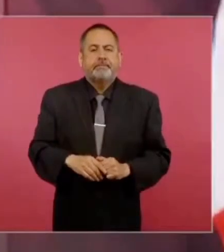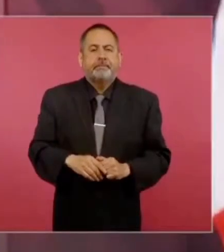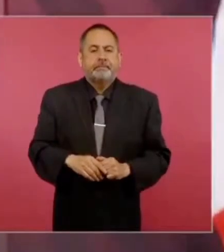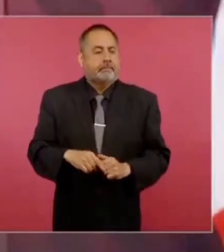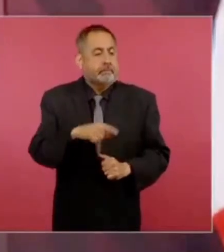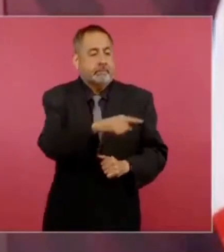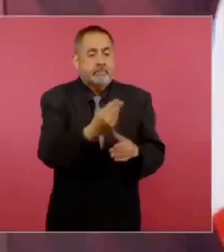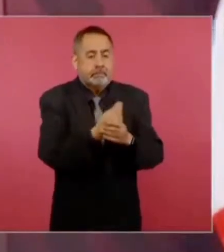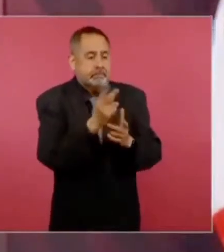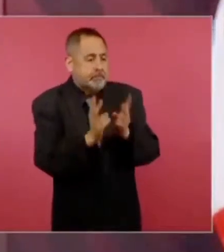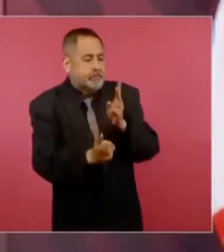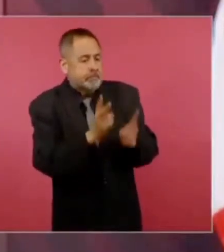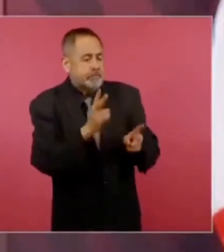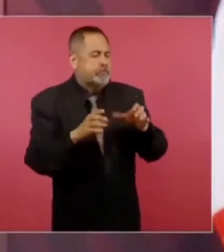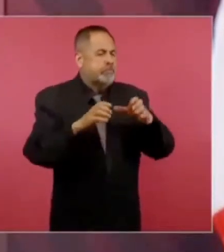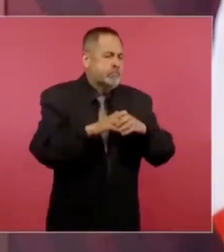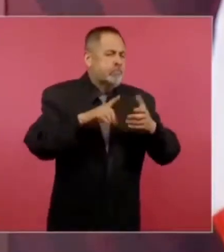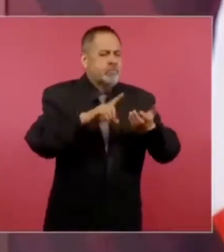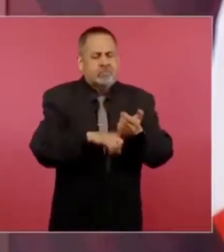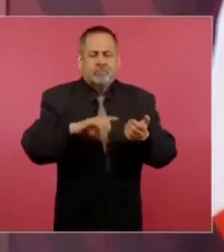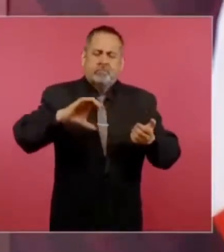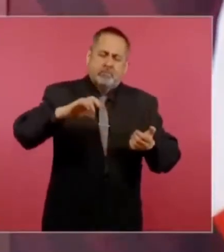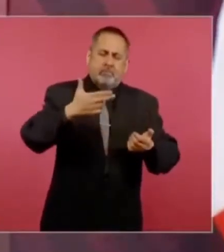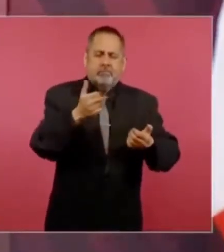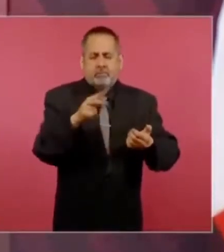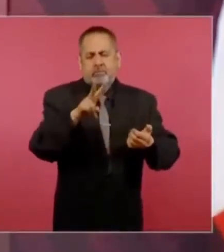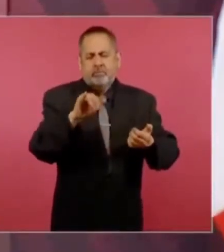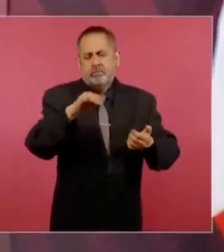para hablar sobre el chavismo.